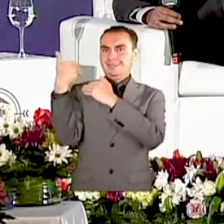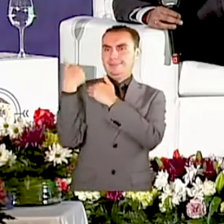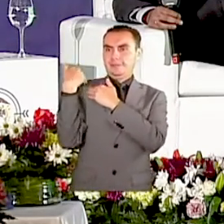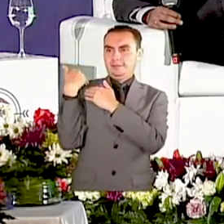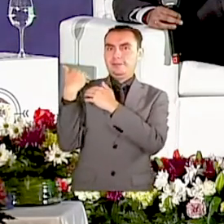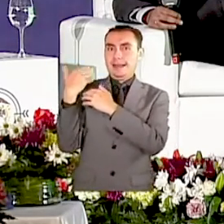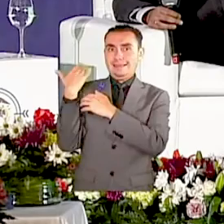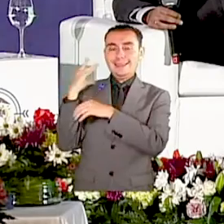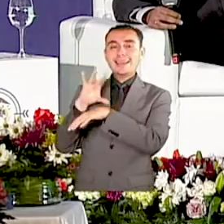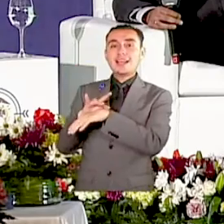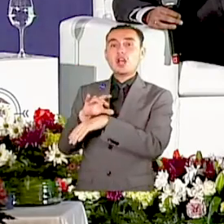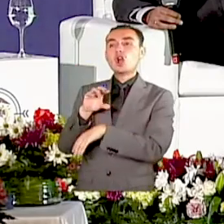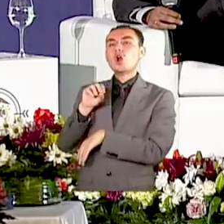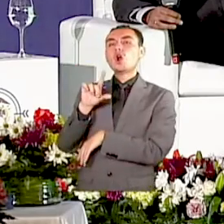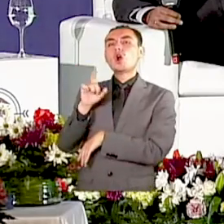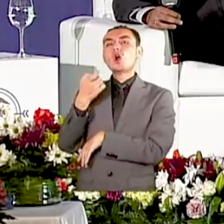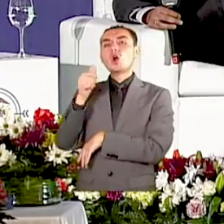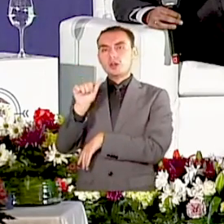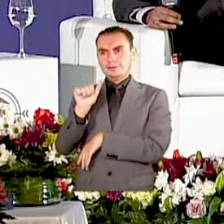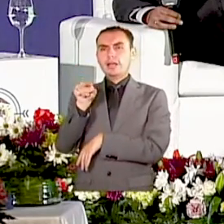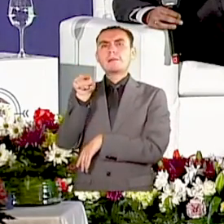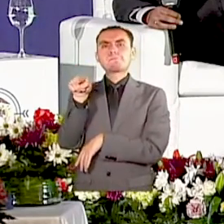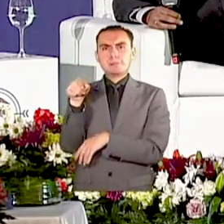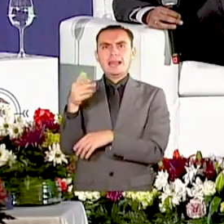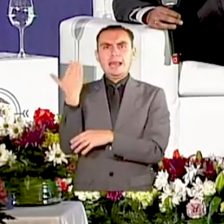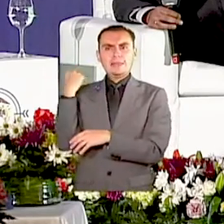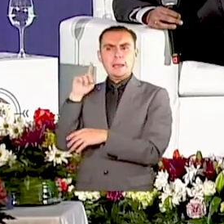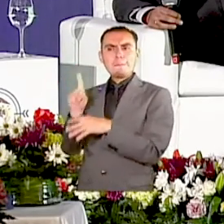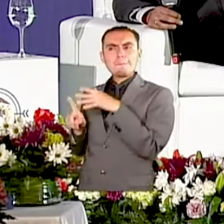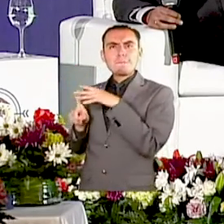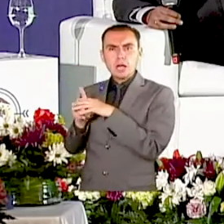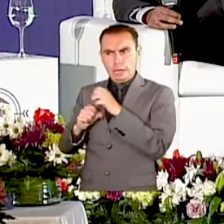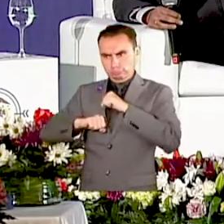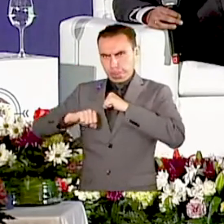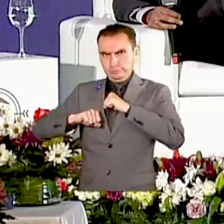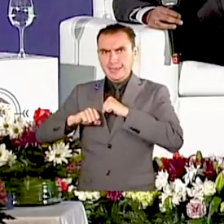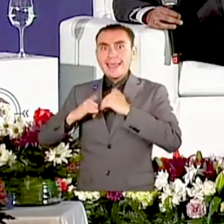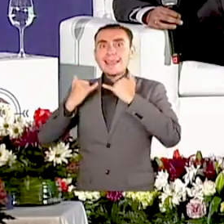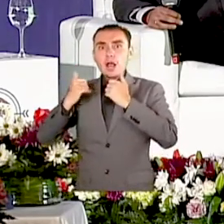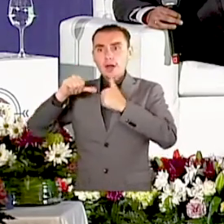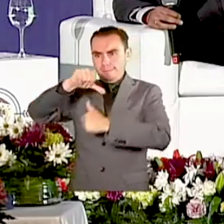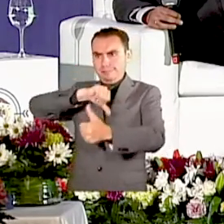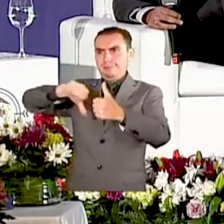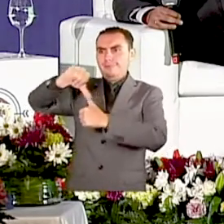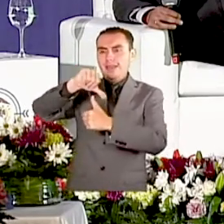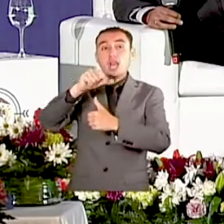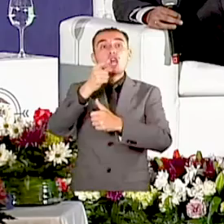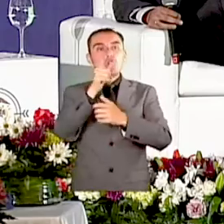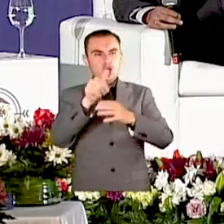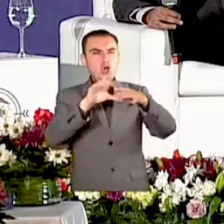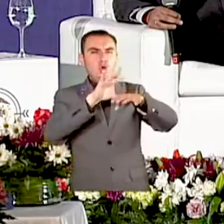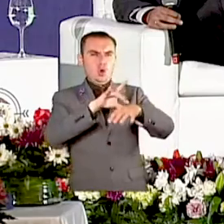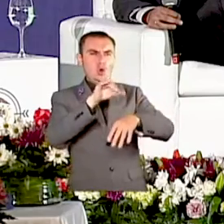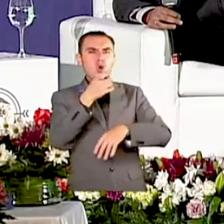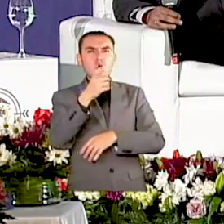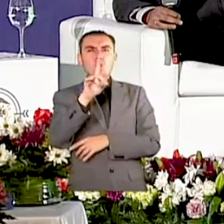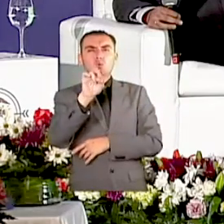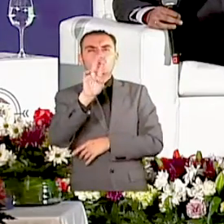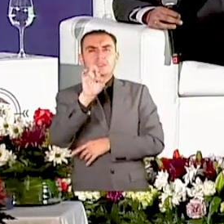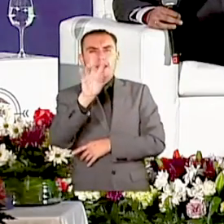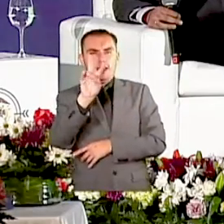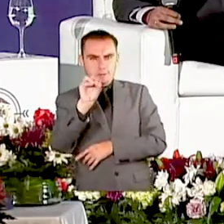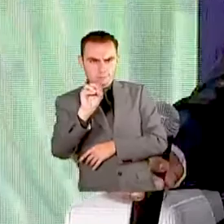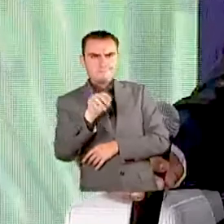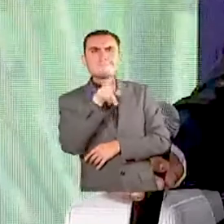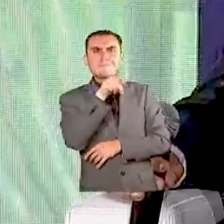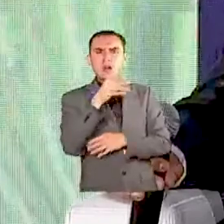la doctora Olga Patín, quien inició ese trabajo, y hoy con Gustavo tenemos la opción de seguir trabajando en